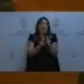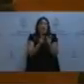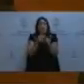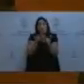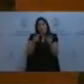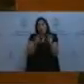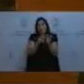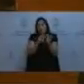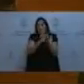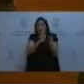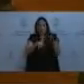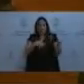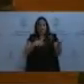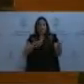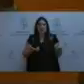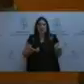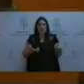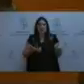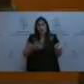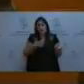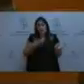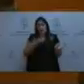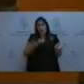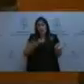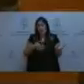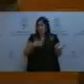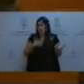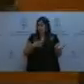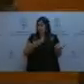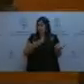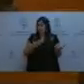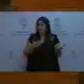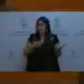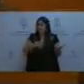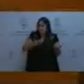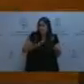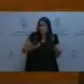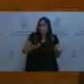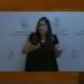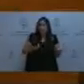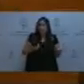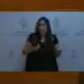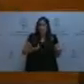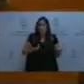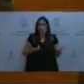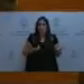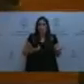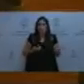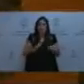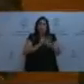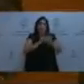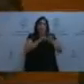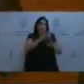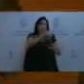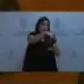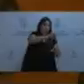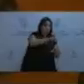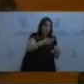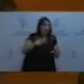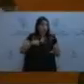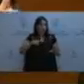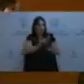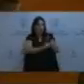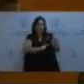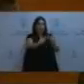les molesta. Les molesta mucho, les resulta muy incómodo. Y aunque es indudable que ustedes y nosotros tenemos prioridades